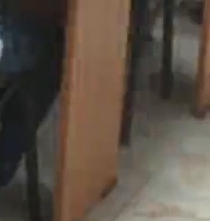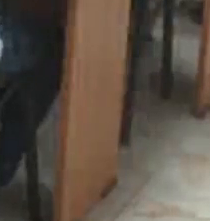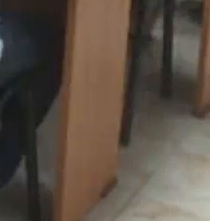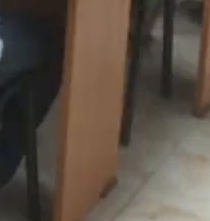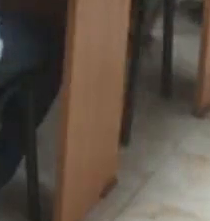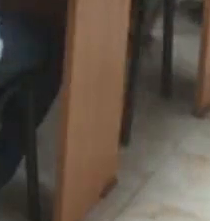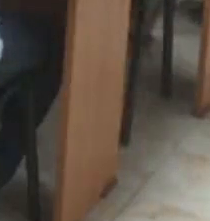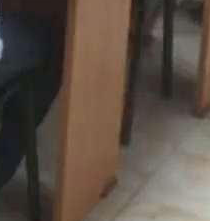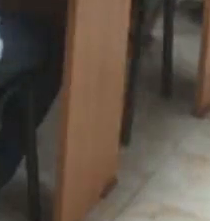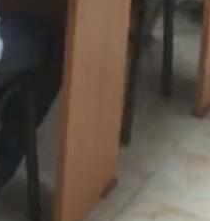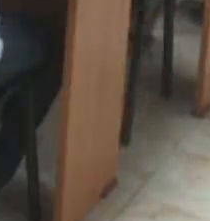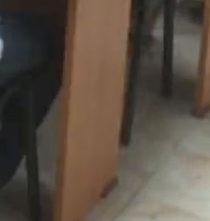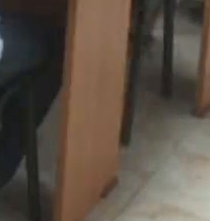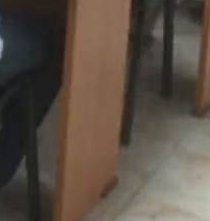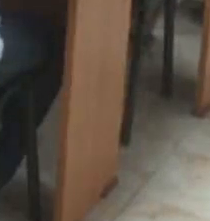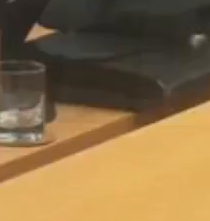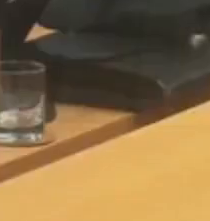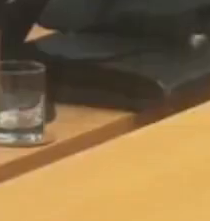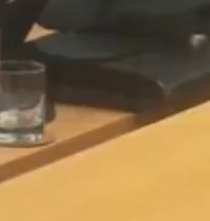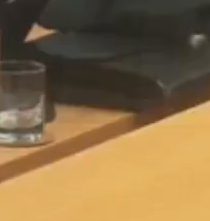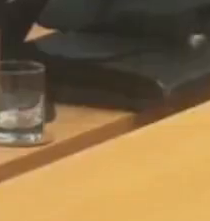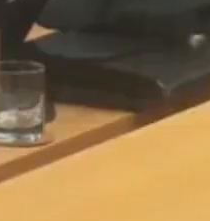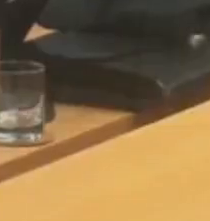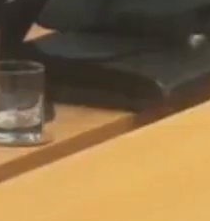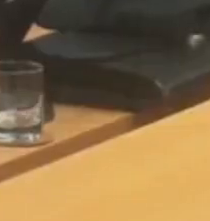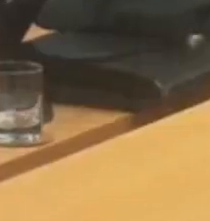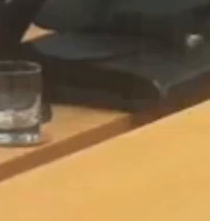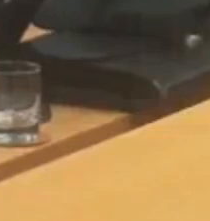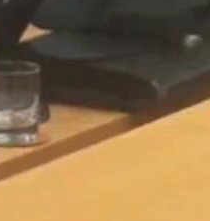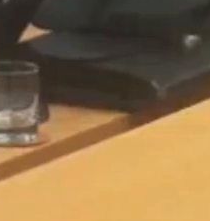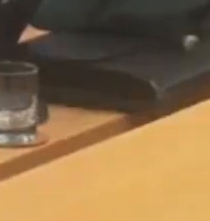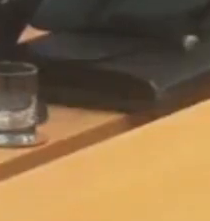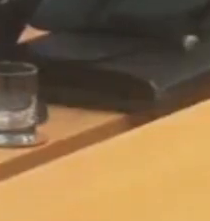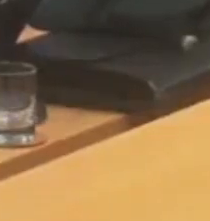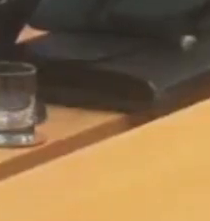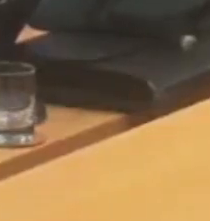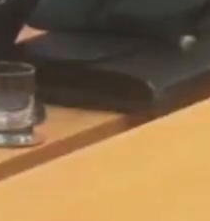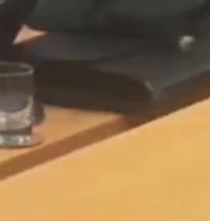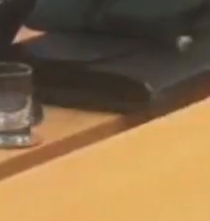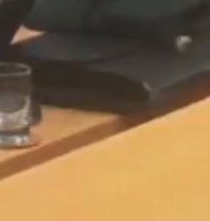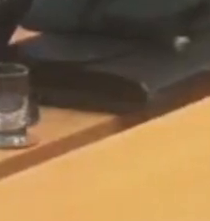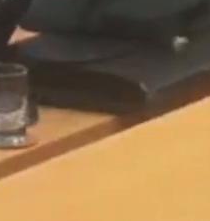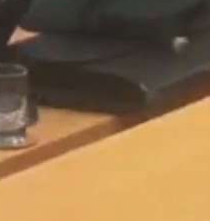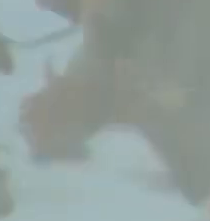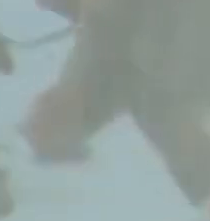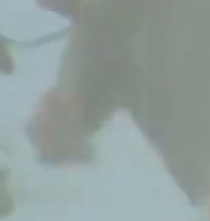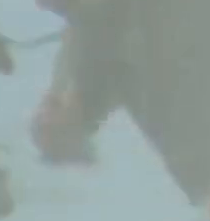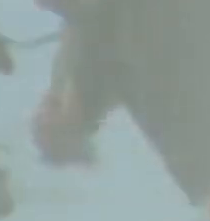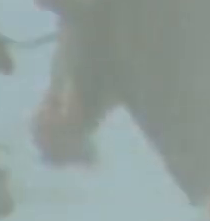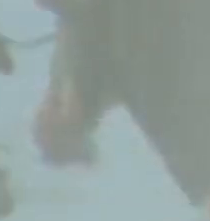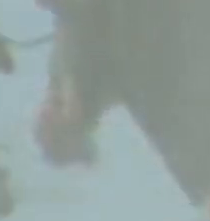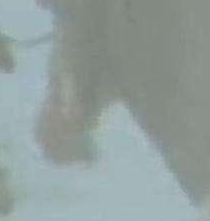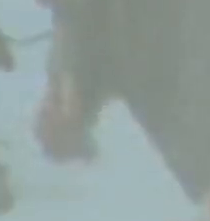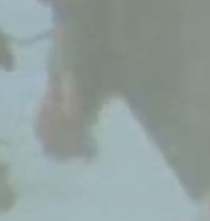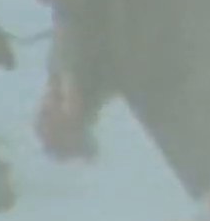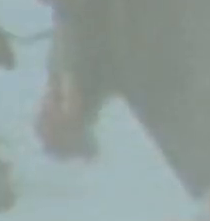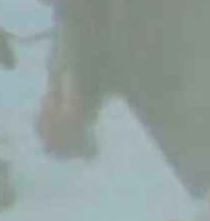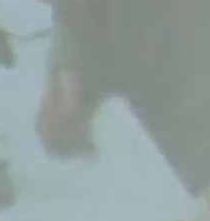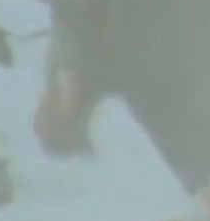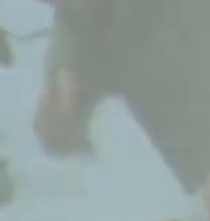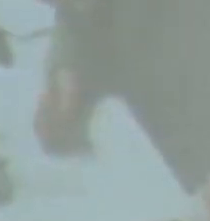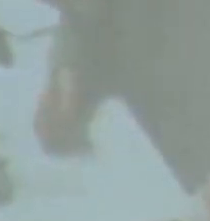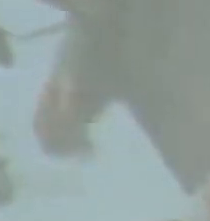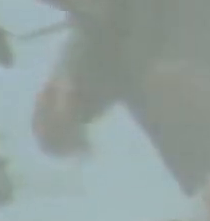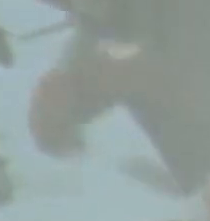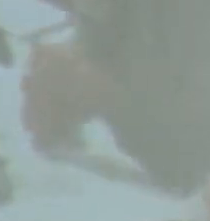actuar con inmediatez en la recuperación fue el llamado de Jorge Luis Tapia Fonseca, viceprimer ministro de la República, al evaluar la situación de la provincia